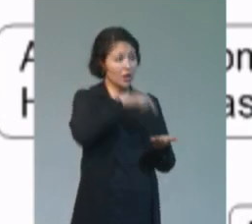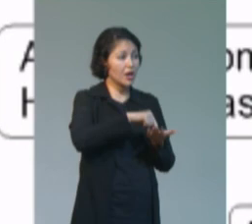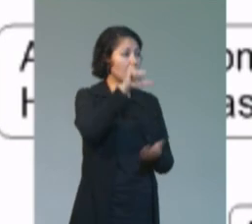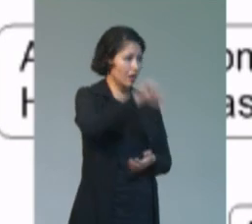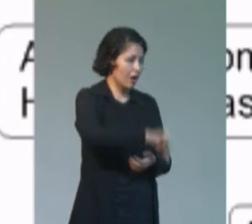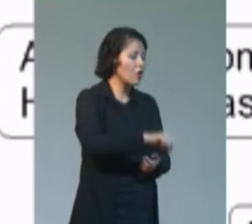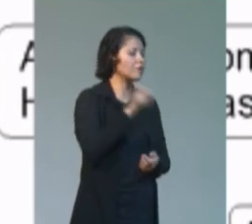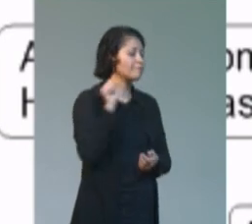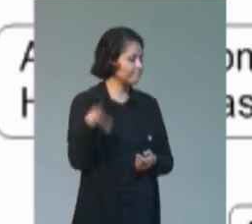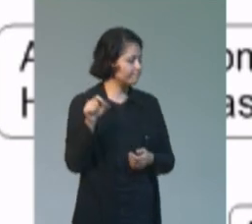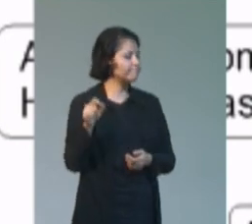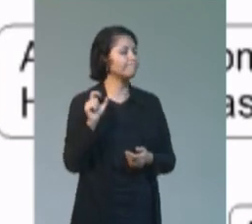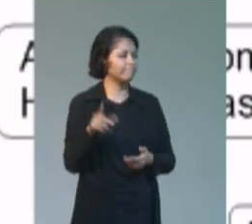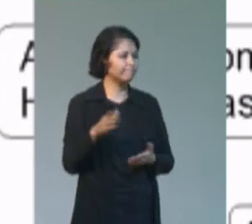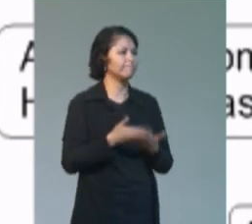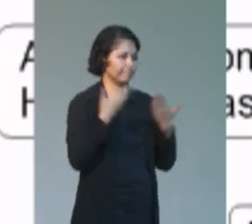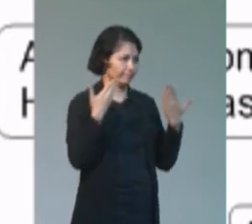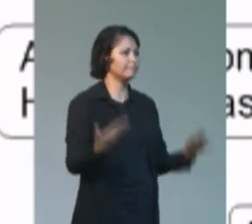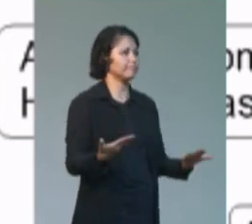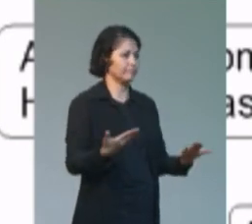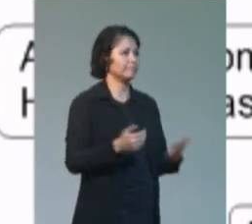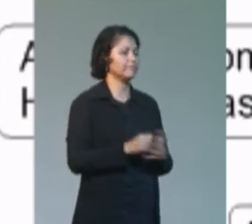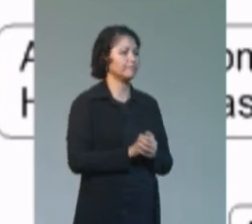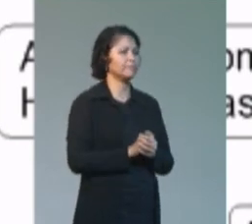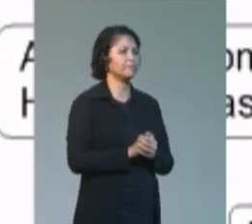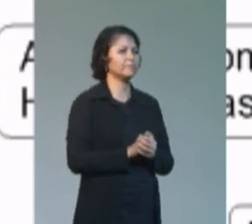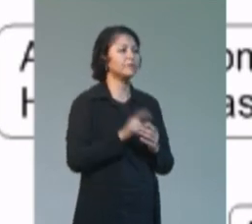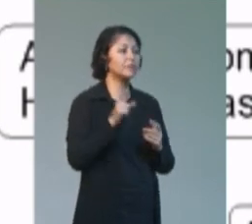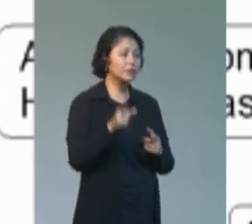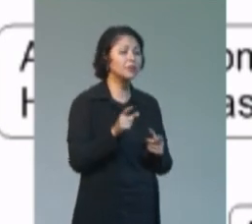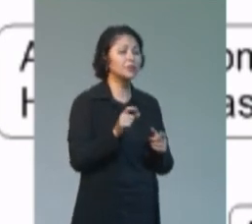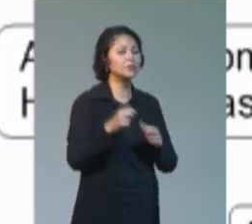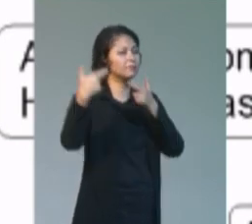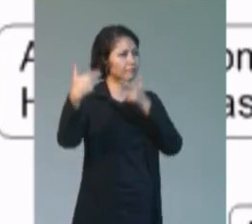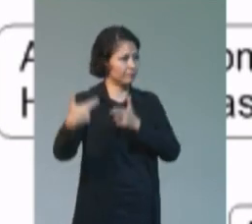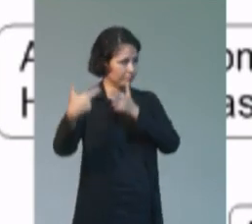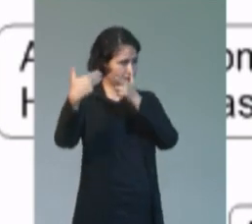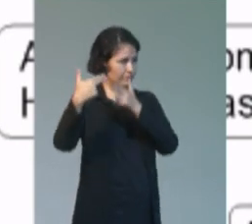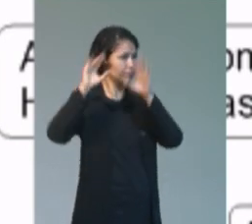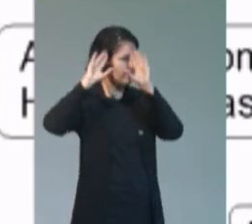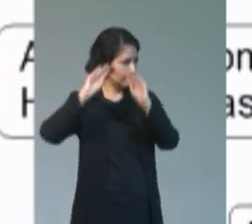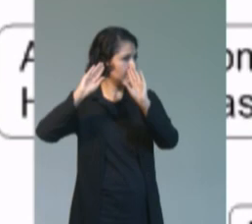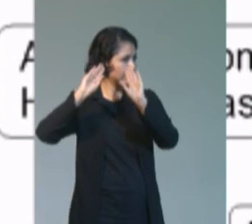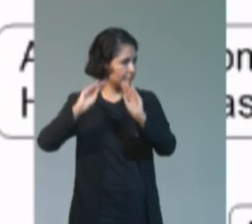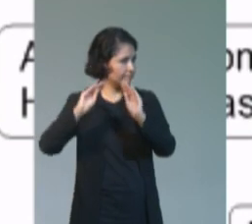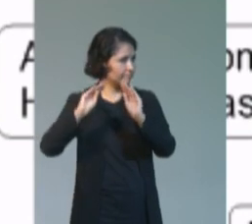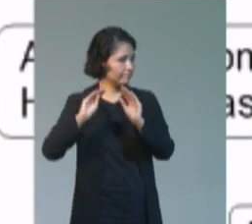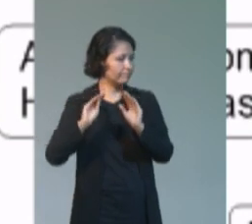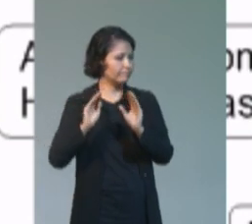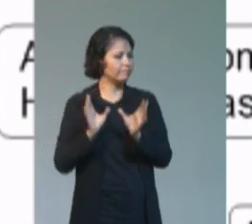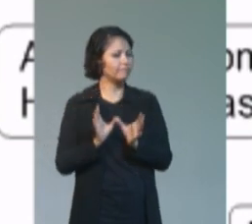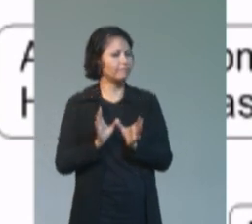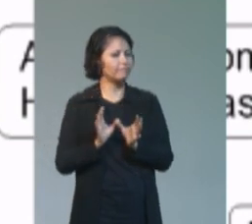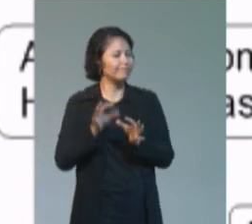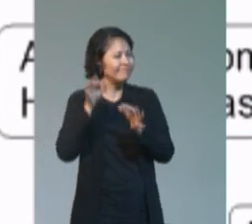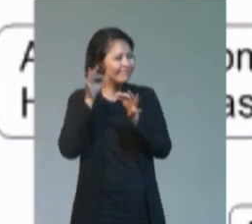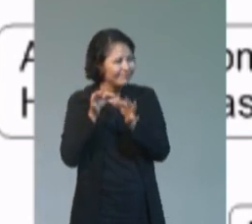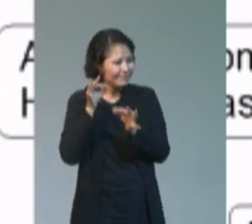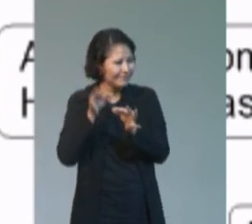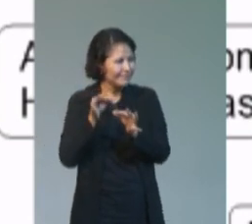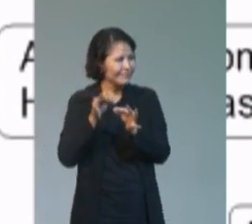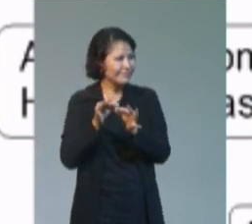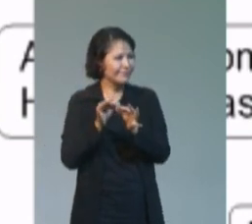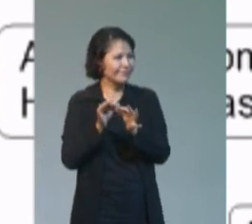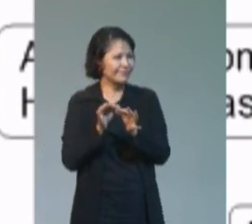para que trabajarán en estos escenarios de formación virtual no sean exclusivamente no sean no sea